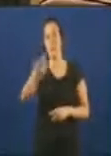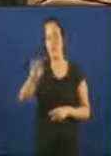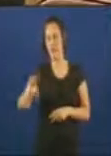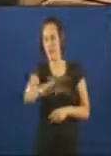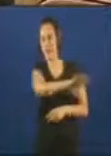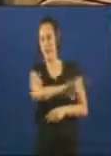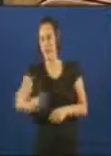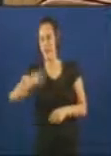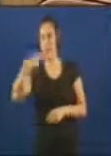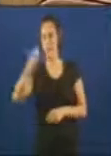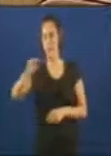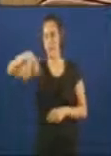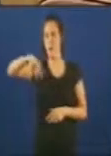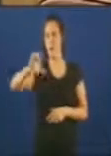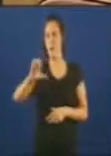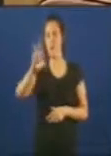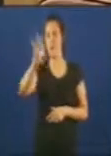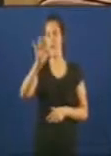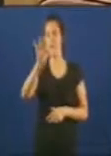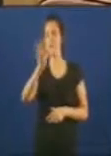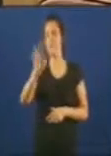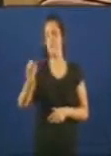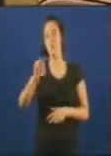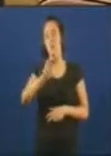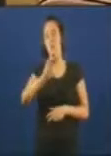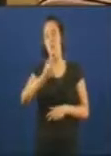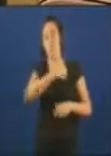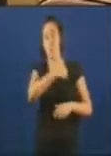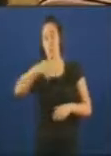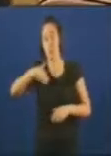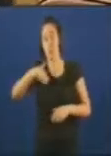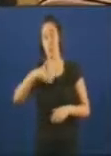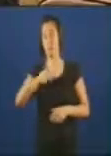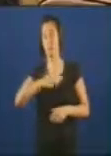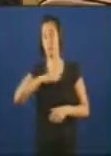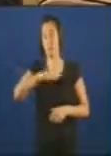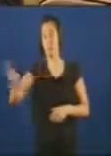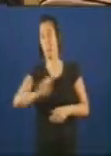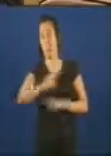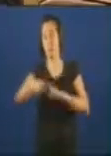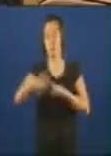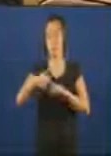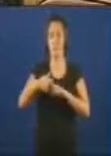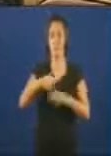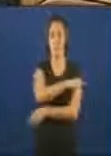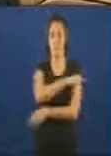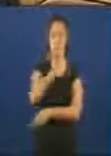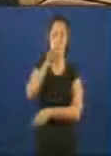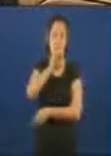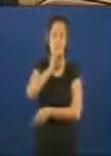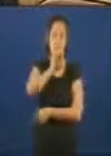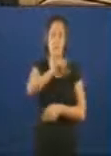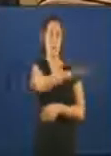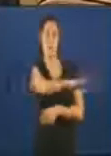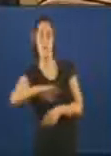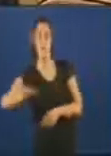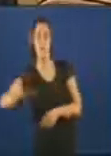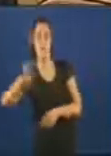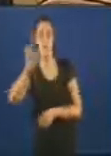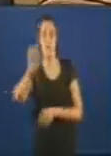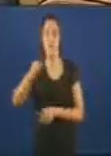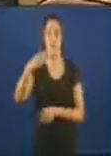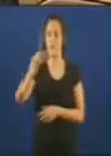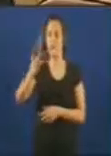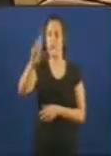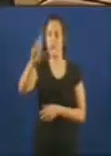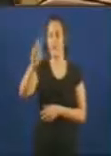venezolano. Máis tarde, o Banco Gallego pasou a mans do Banco Sabadell. E Nova Galicia Banco